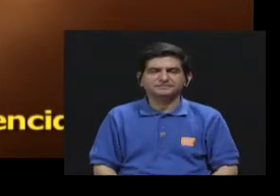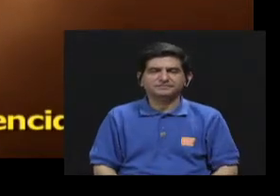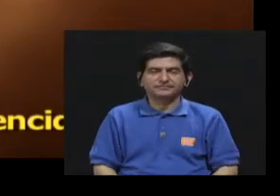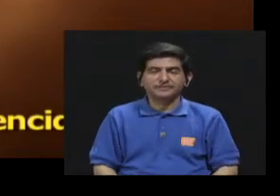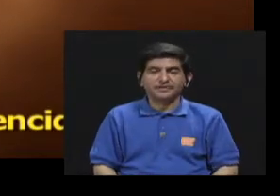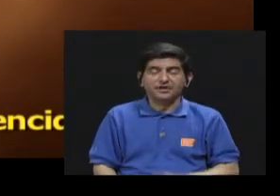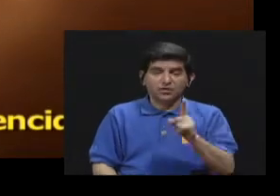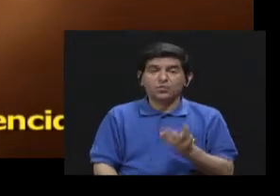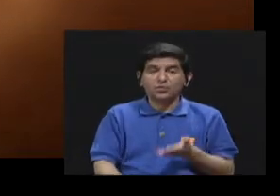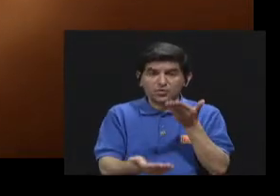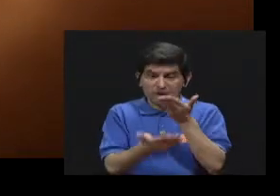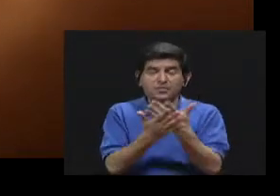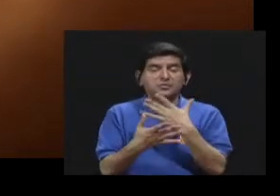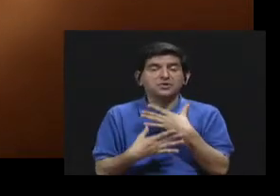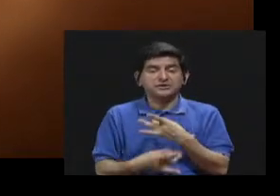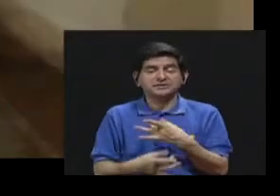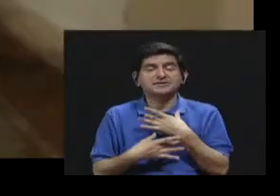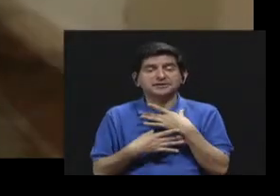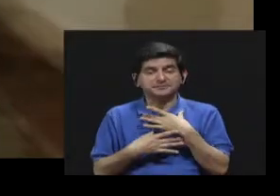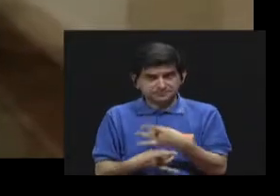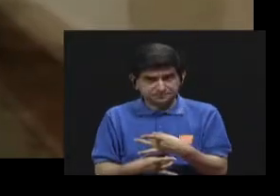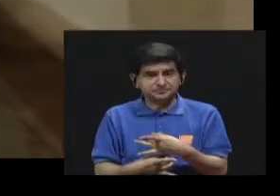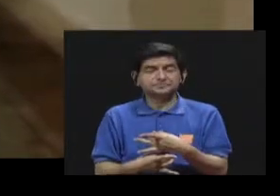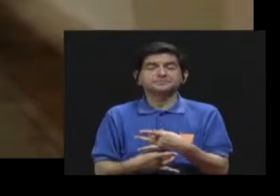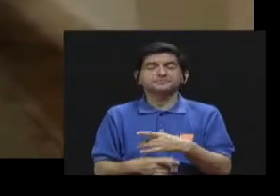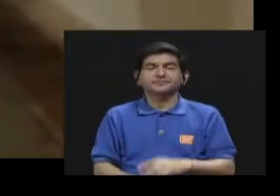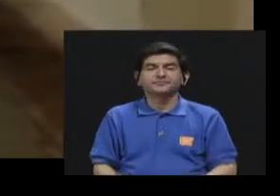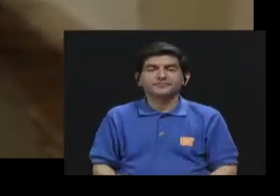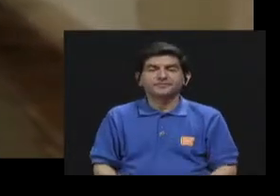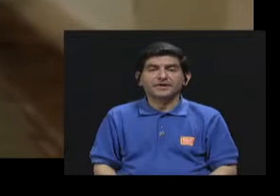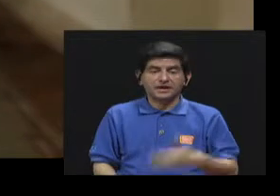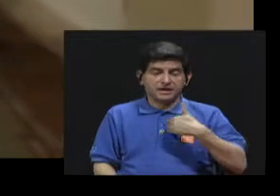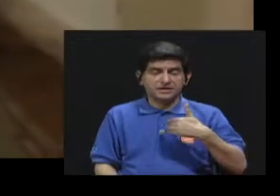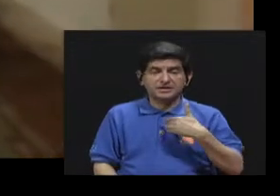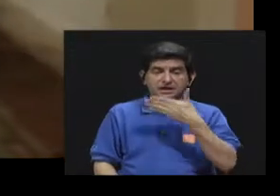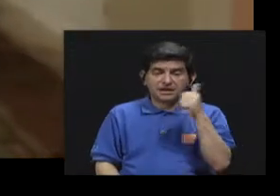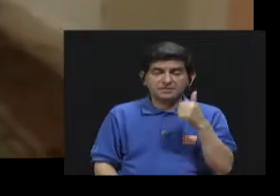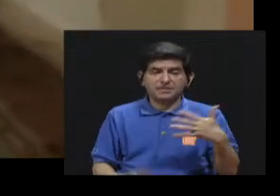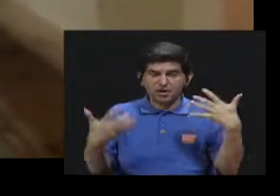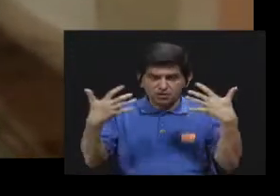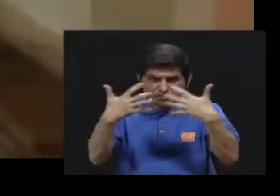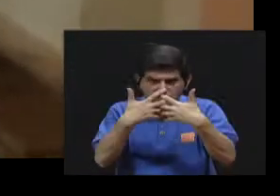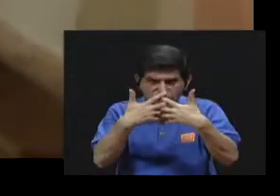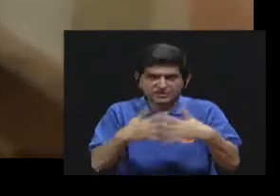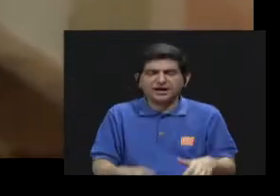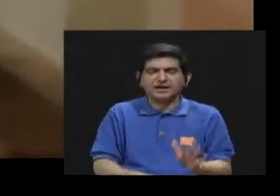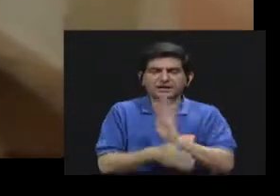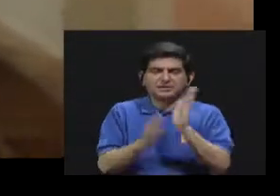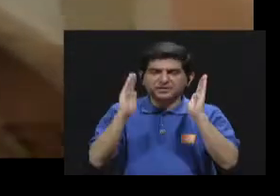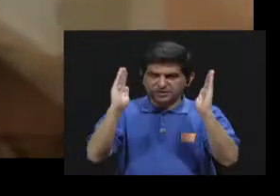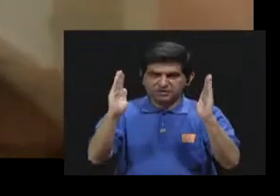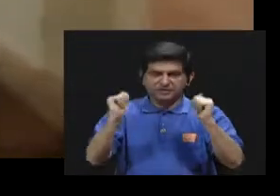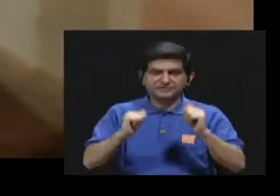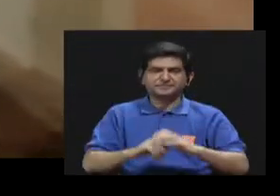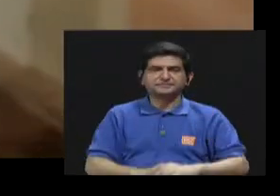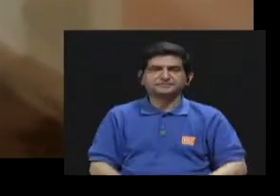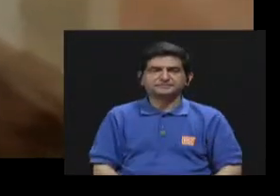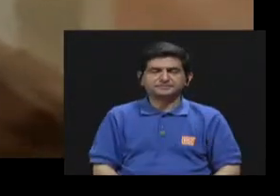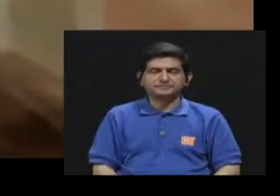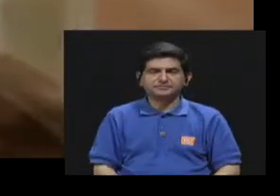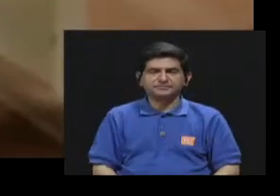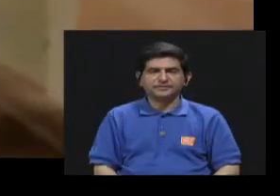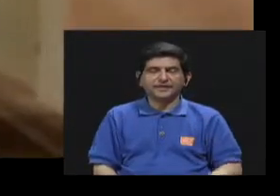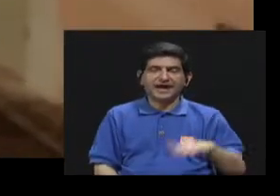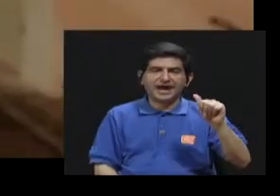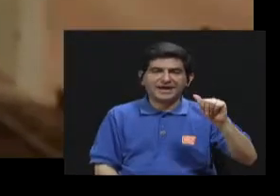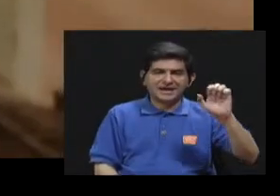una propuesta muy interesante. Y bueno, recibe el mejor montaje de largometraje, Ariel Escalante